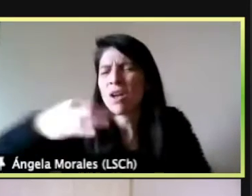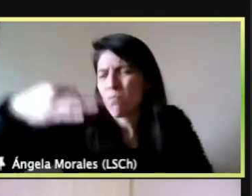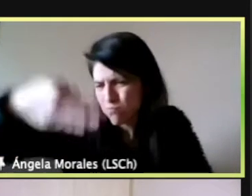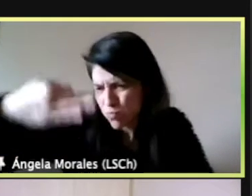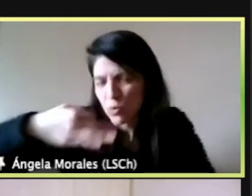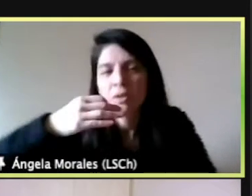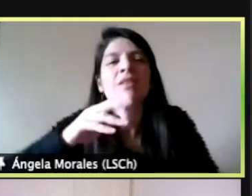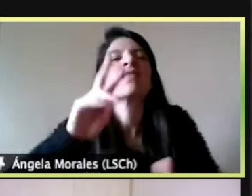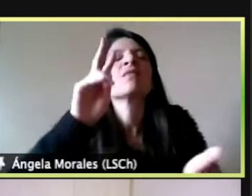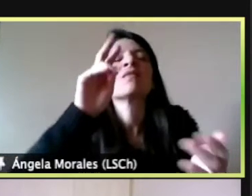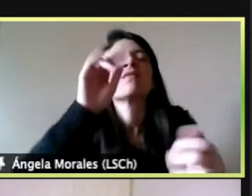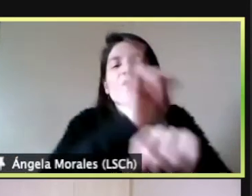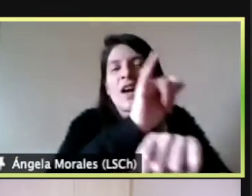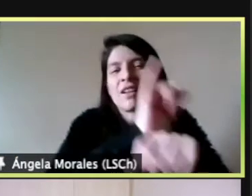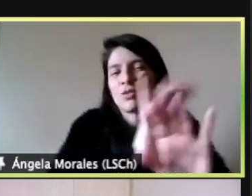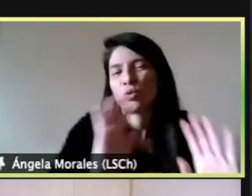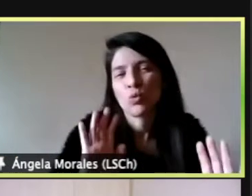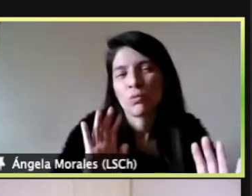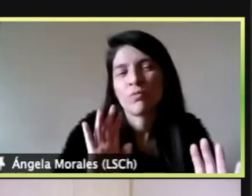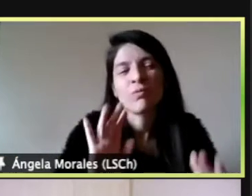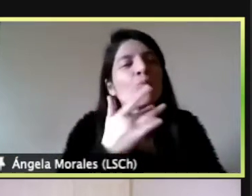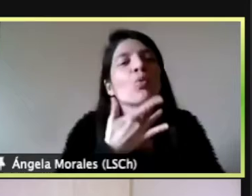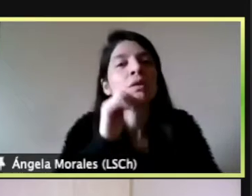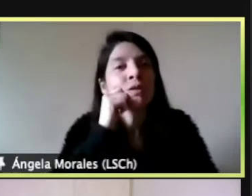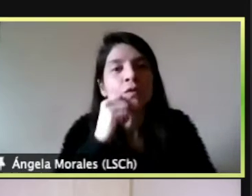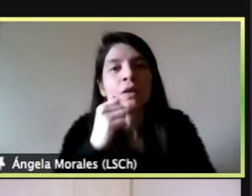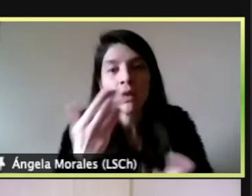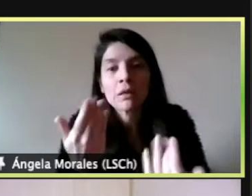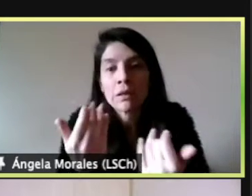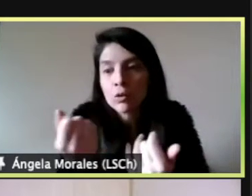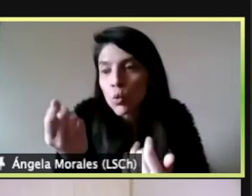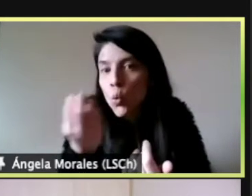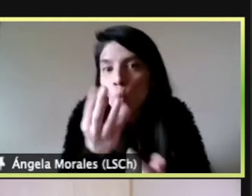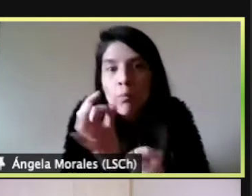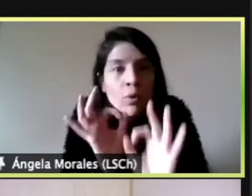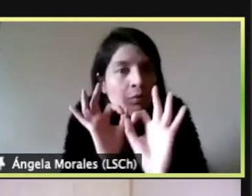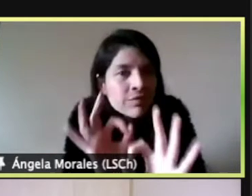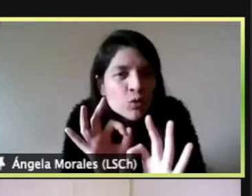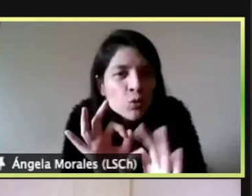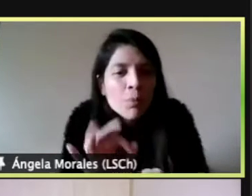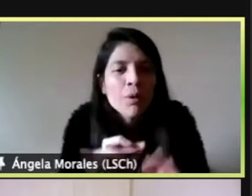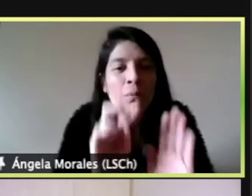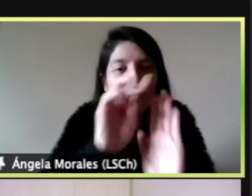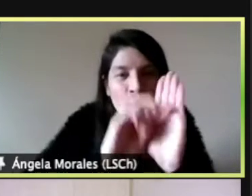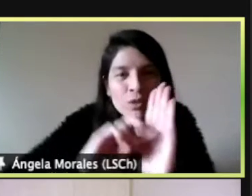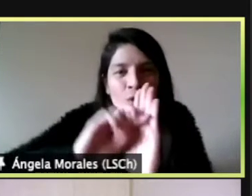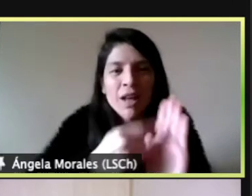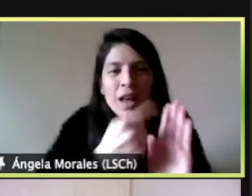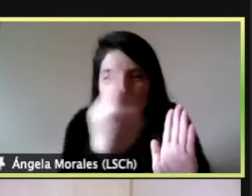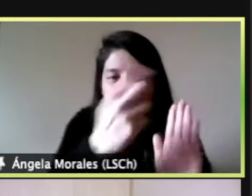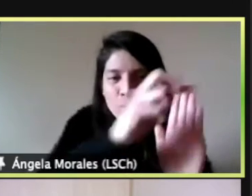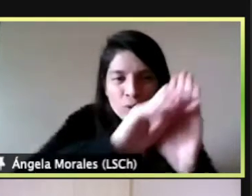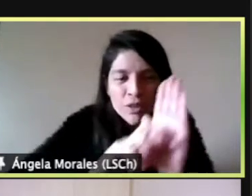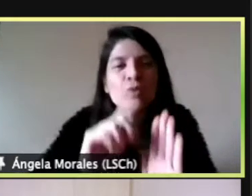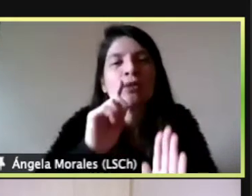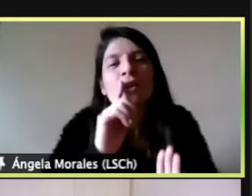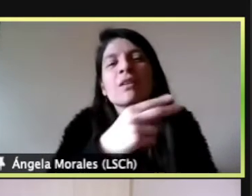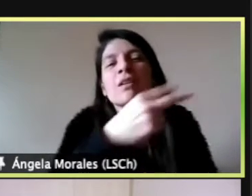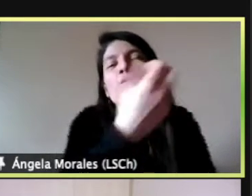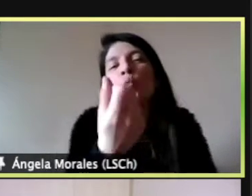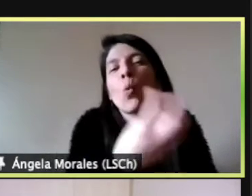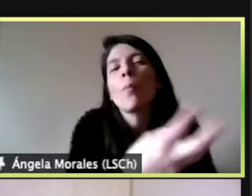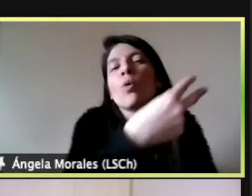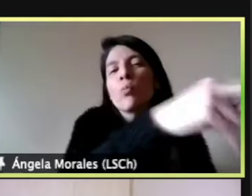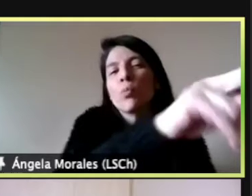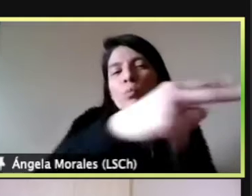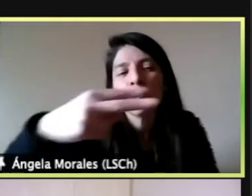para cada proyecto. ¿Ya? Lo voy a dejar ahí y terminamos esta función, y si la ejecutamos nos va a decir que esto va a ser proyecto